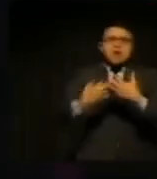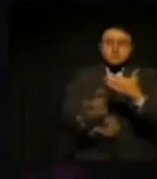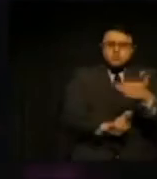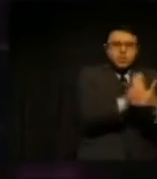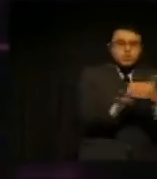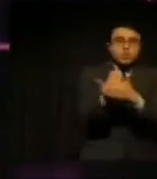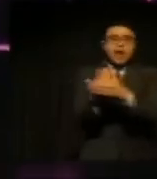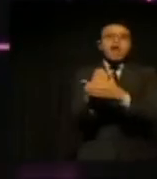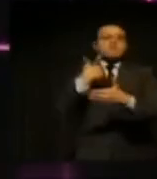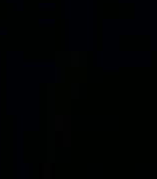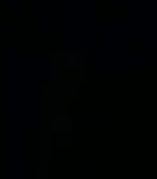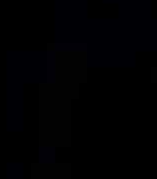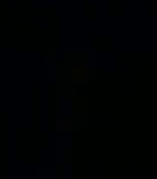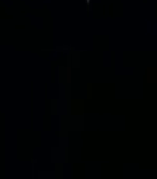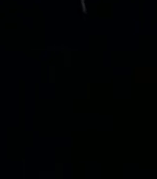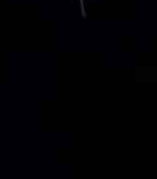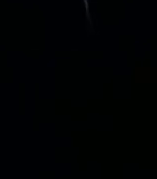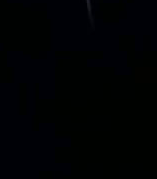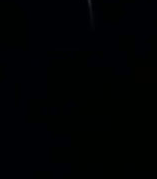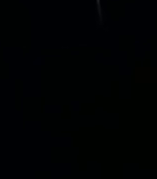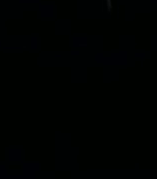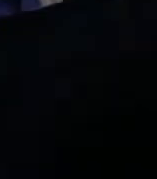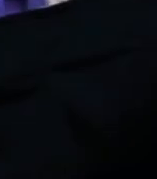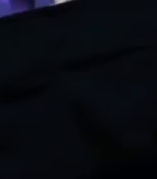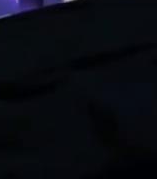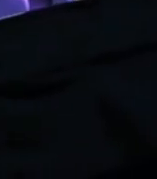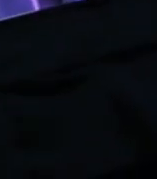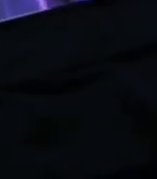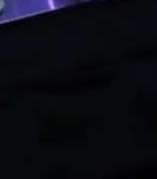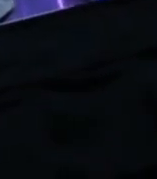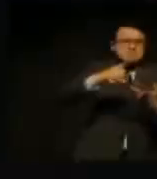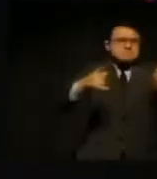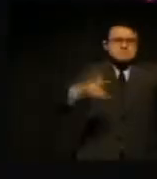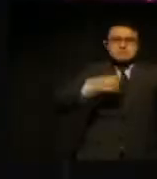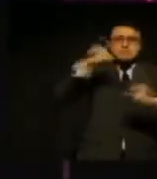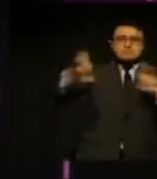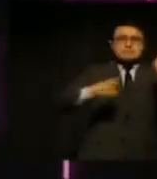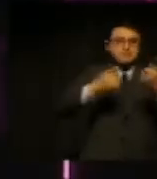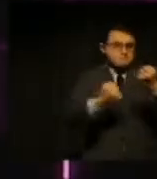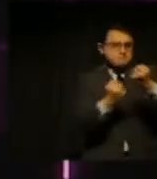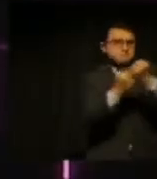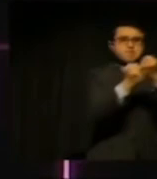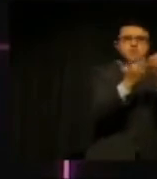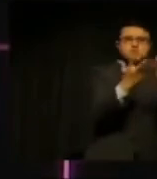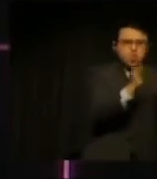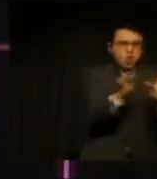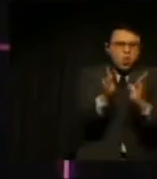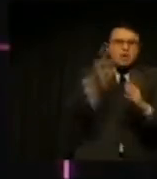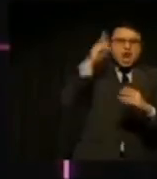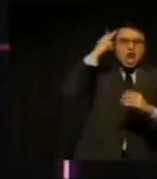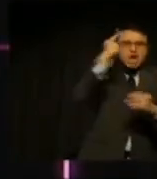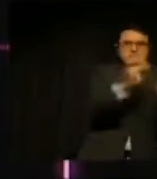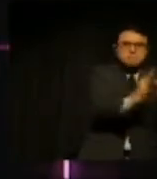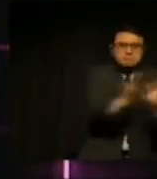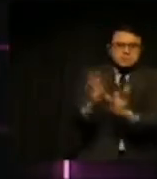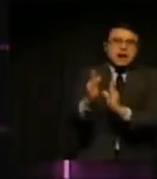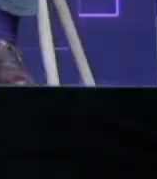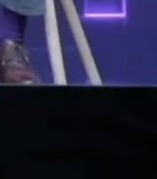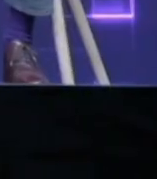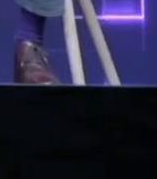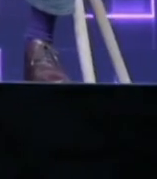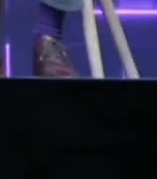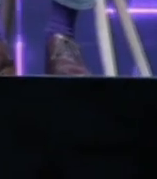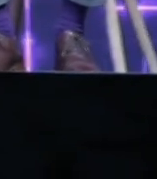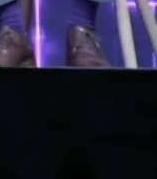acompañándolos para que tengan toda su plataforma de venta ciento por ciento digital pero en adición a eso también algo fundamental